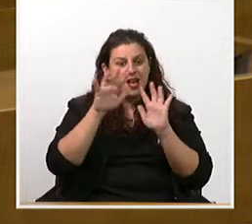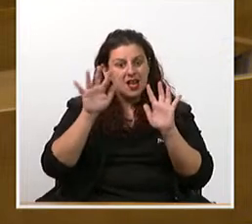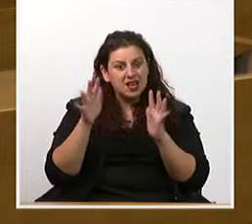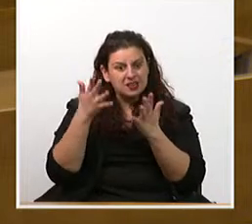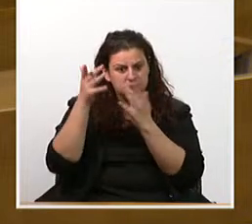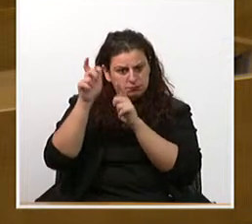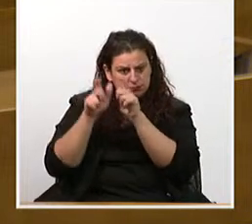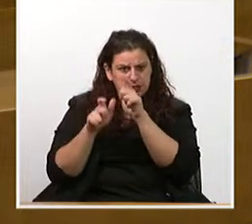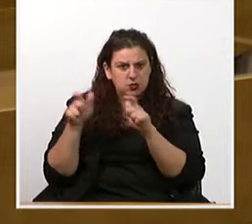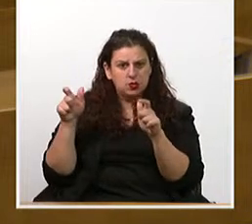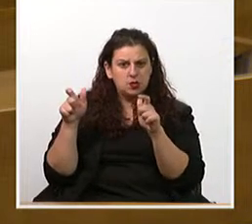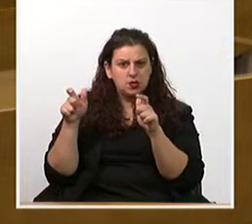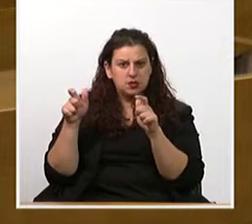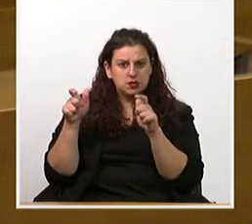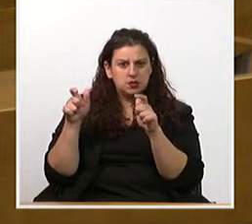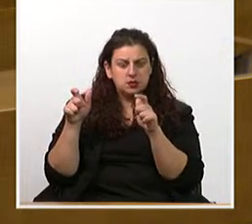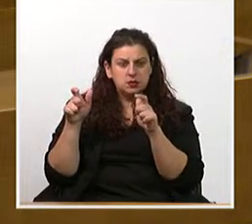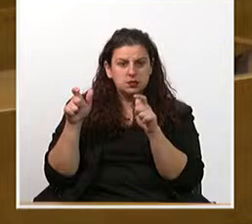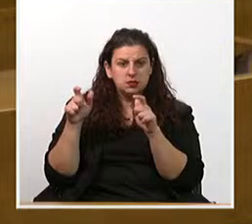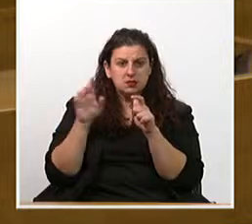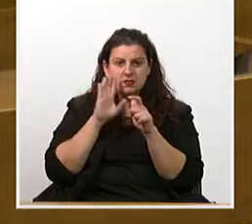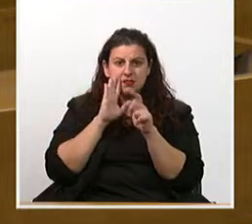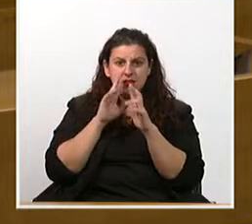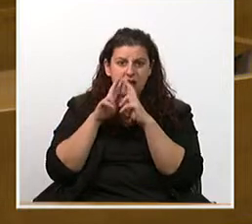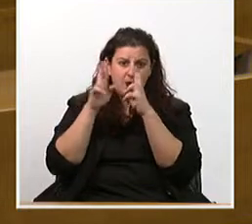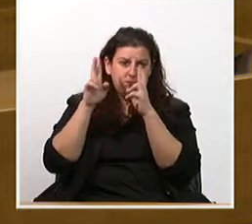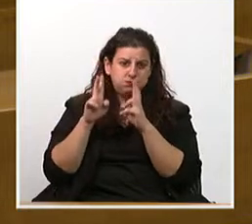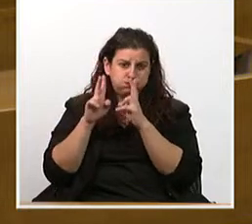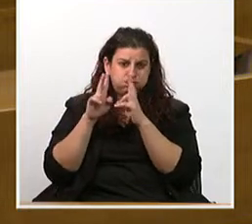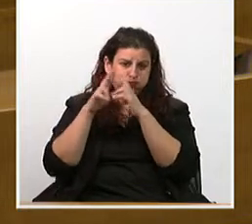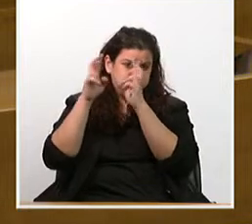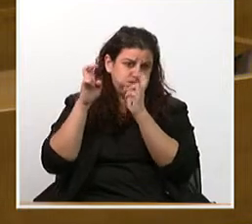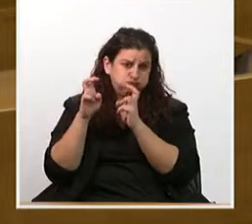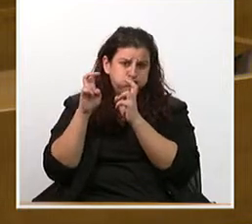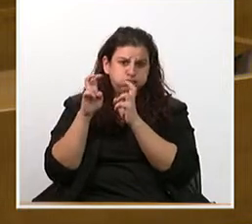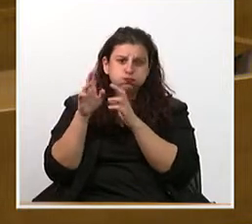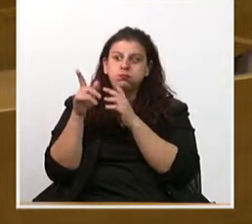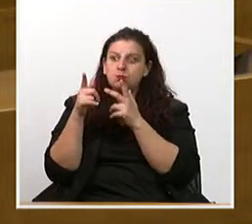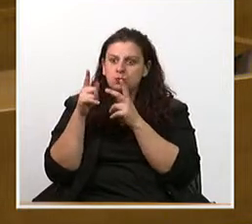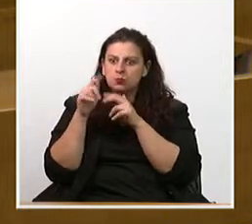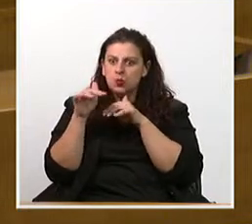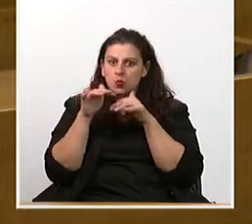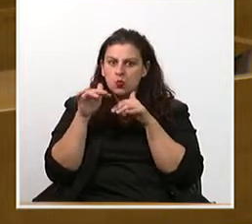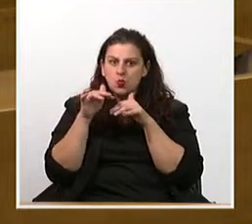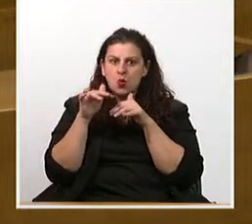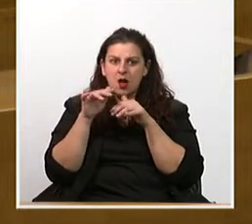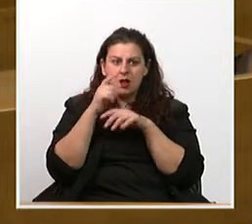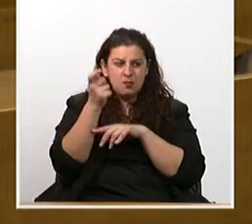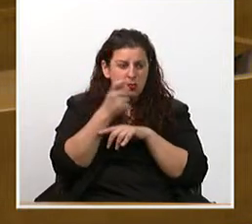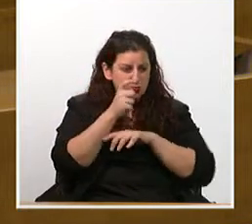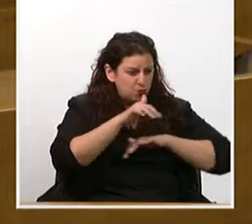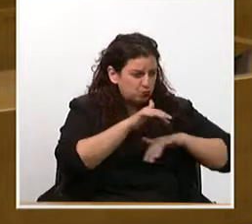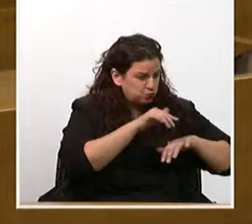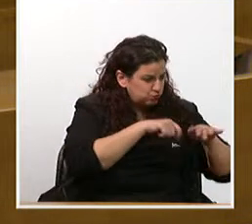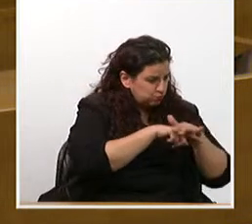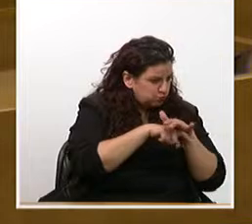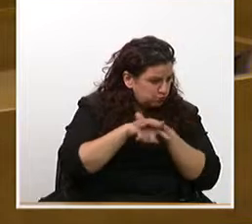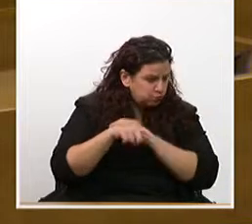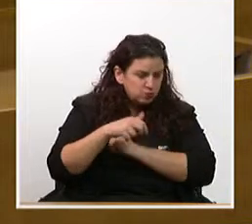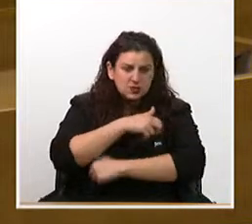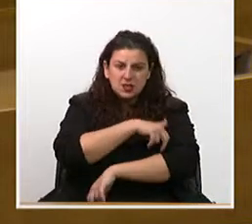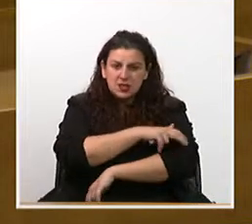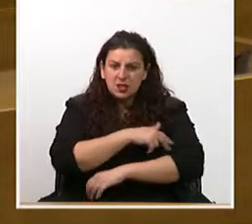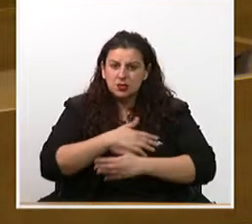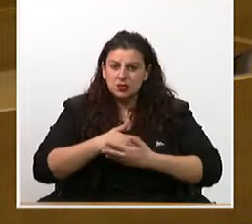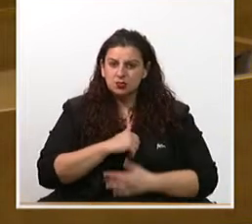las personas que se habían quedado atrapadas movilizando a todos los cuerpos de bomberos sanitarios